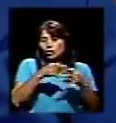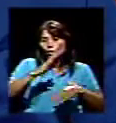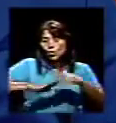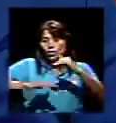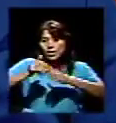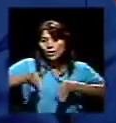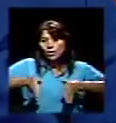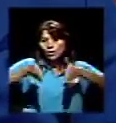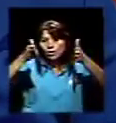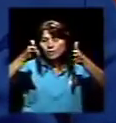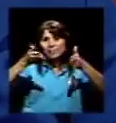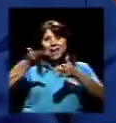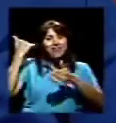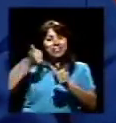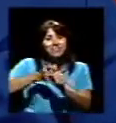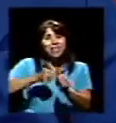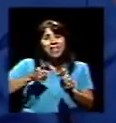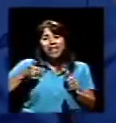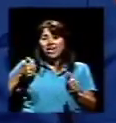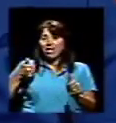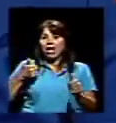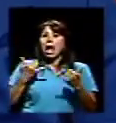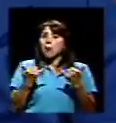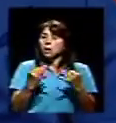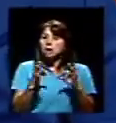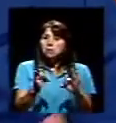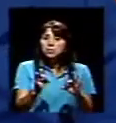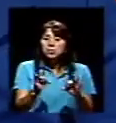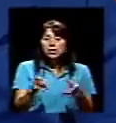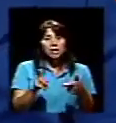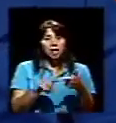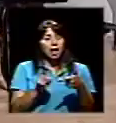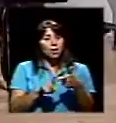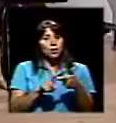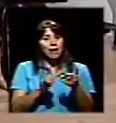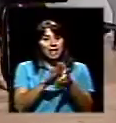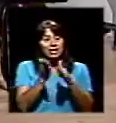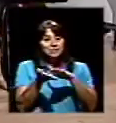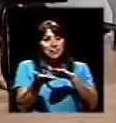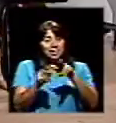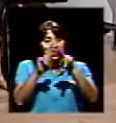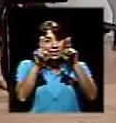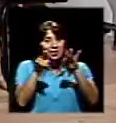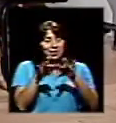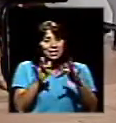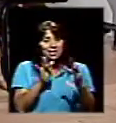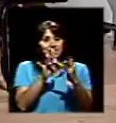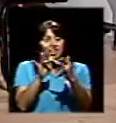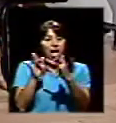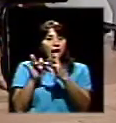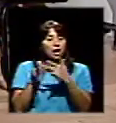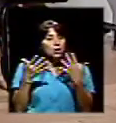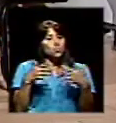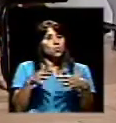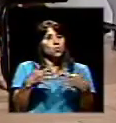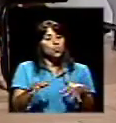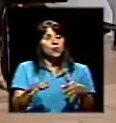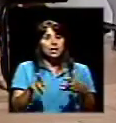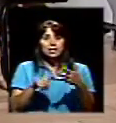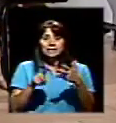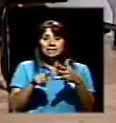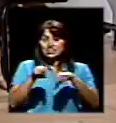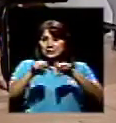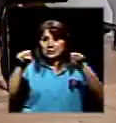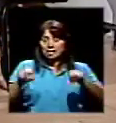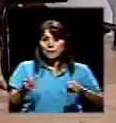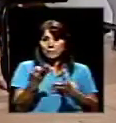retos en el expediente digital hospitalario, en todo el sistema financiero contable, que es el que estábamos hablando, que hay que implementarlos. Pero